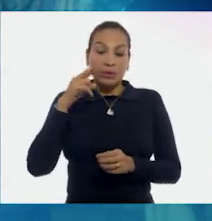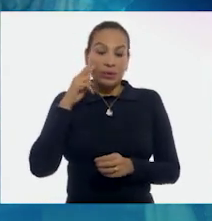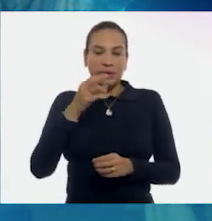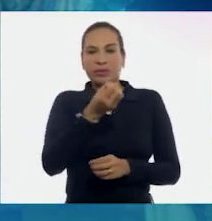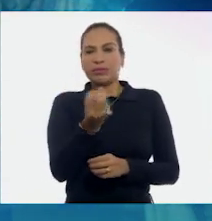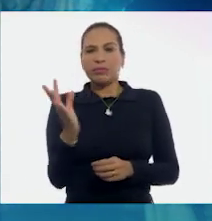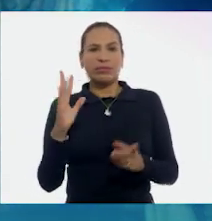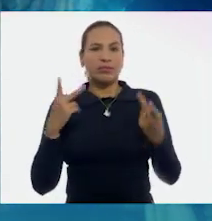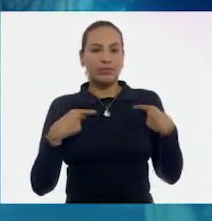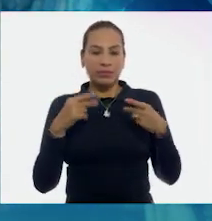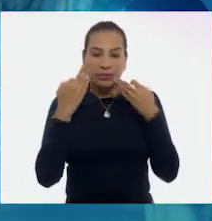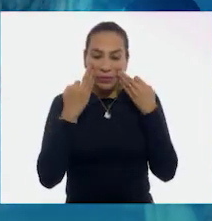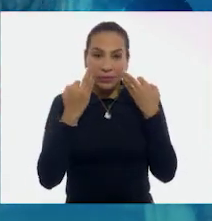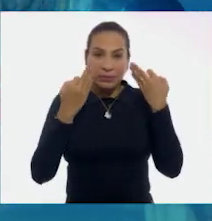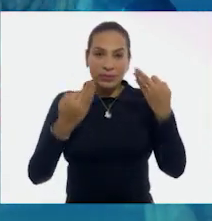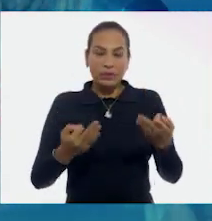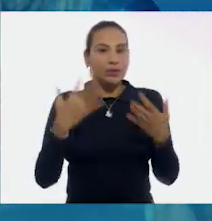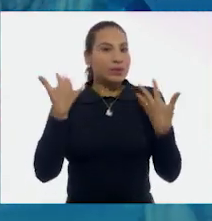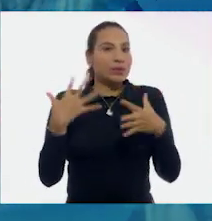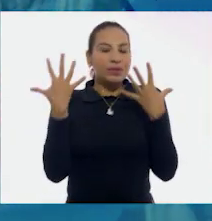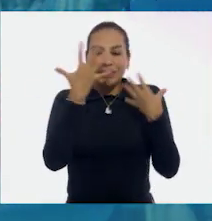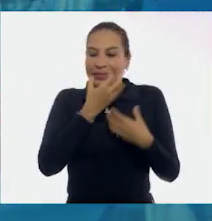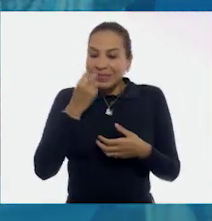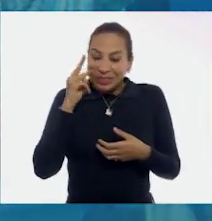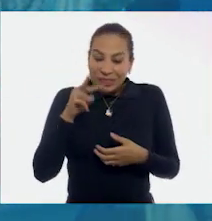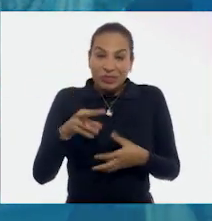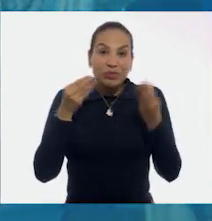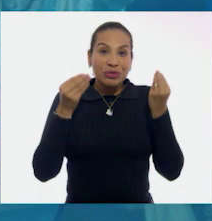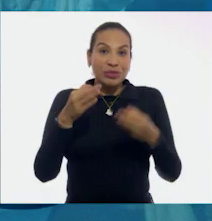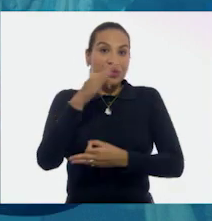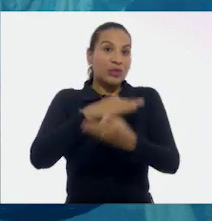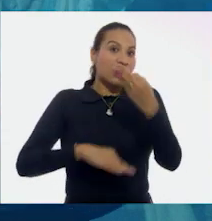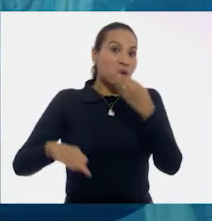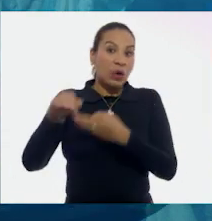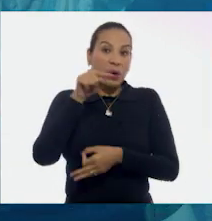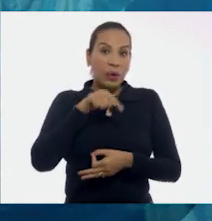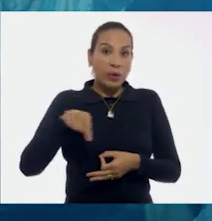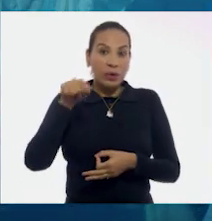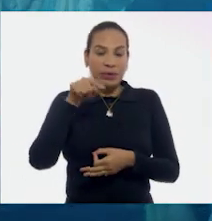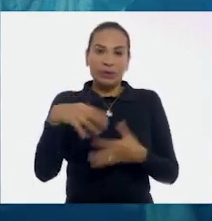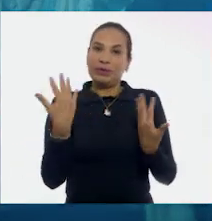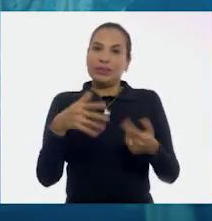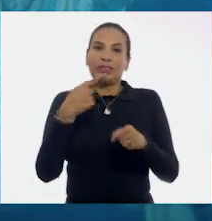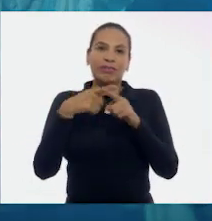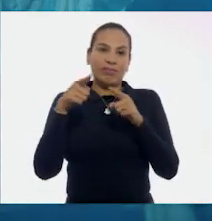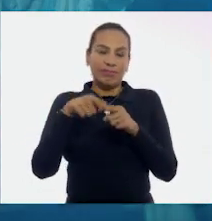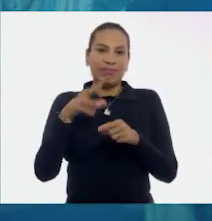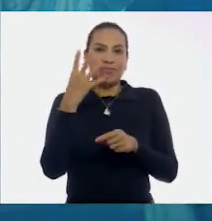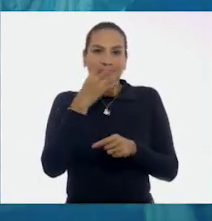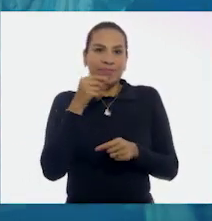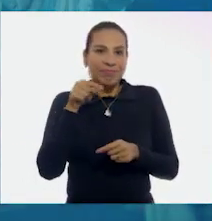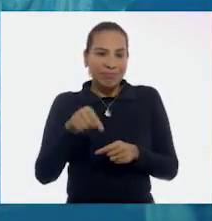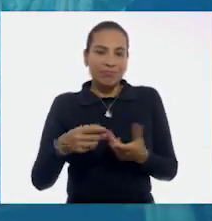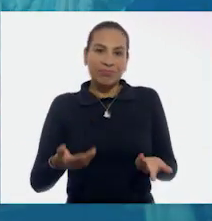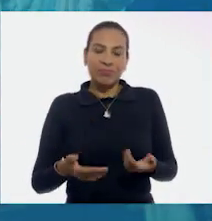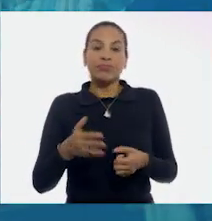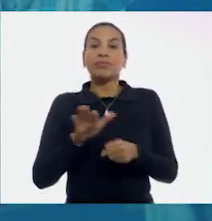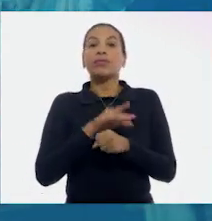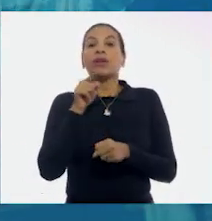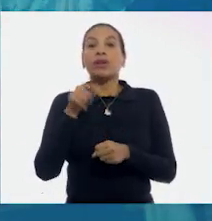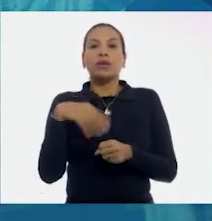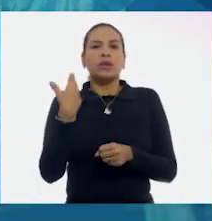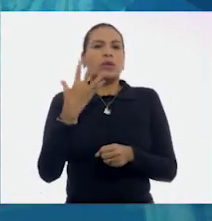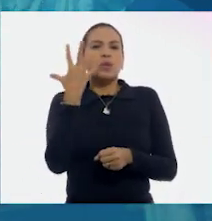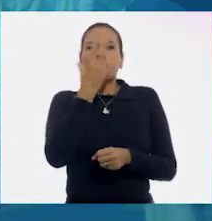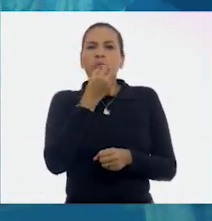cuantos estaban delante se maravillaron mucho en ver que todo aquello elogiaron los pagallosos, por ser de